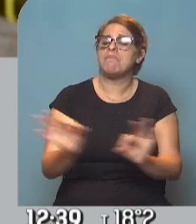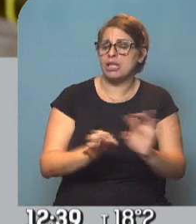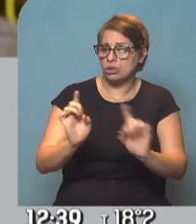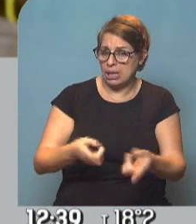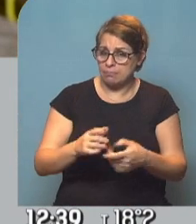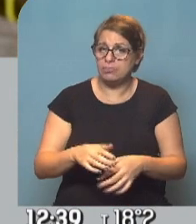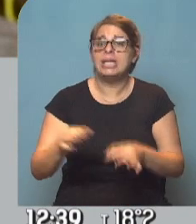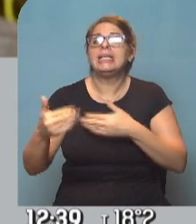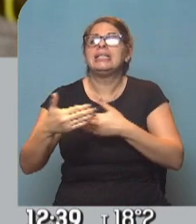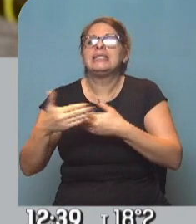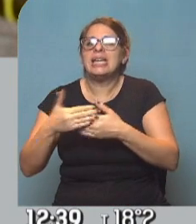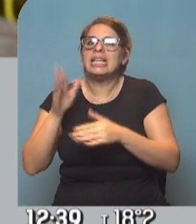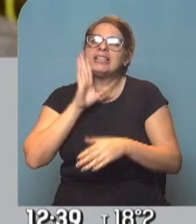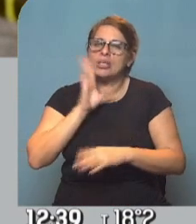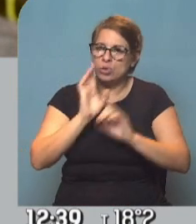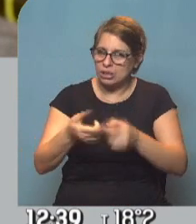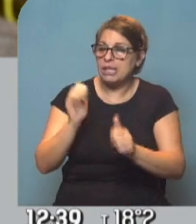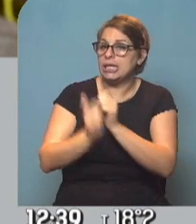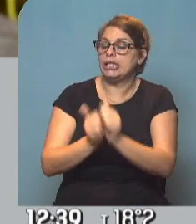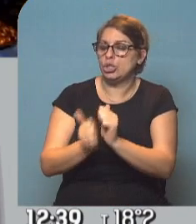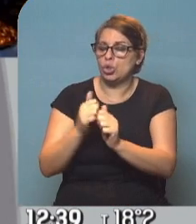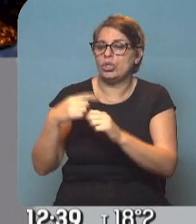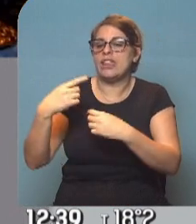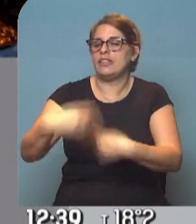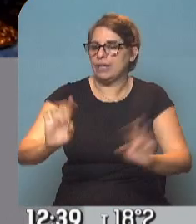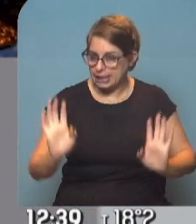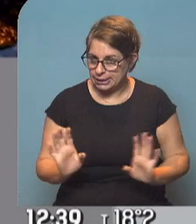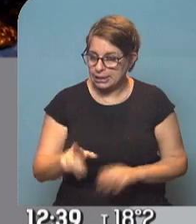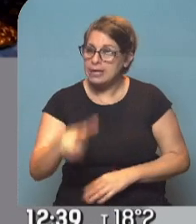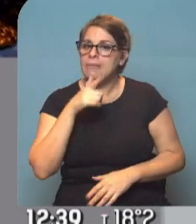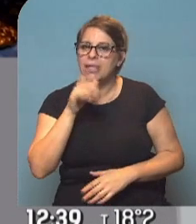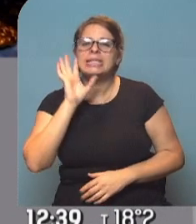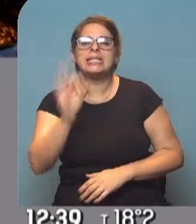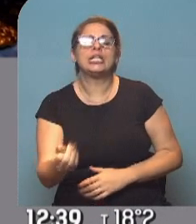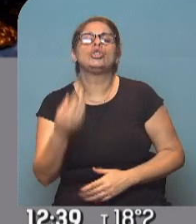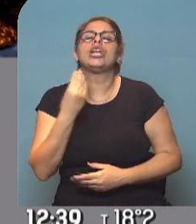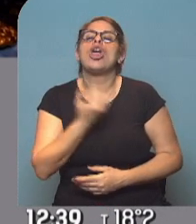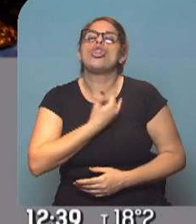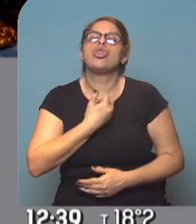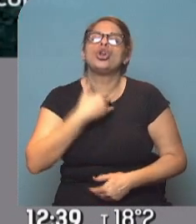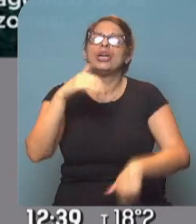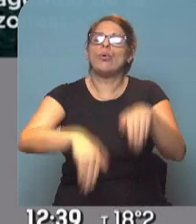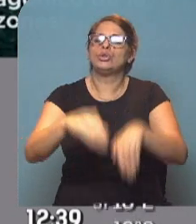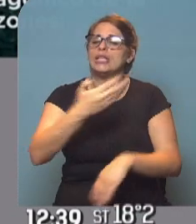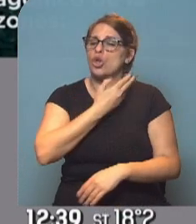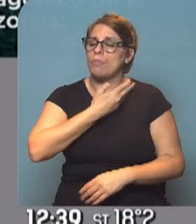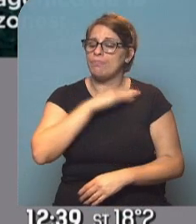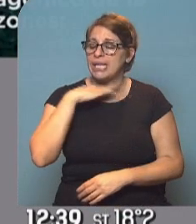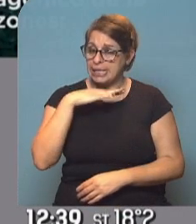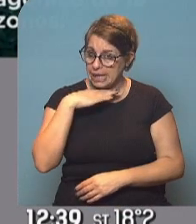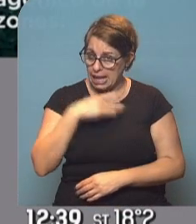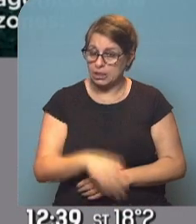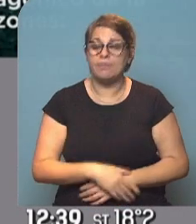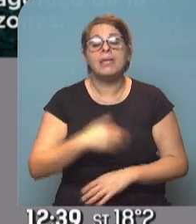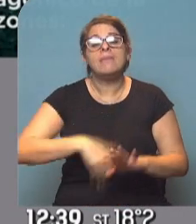la cercanía con la frontera de Estados Unidos, pero tiene una historia muy particular. Creo que algo de esto se ve en las elecciones mexicanas, en la campaña mexicana, y